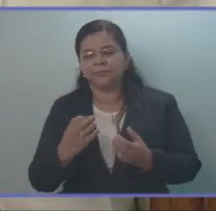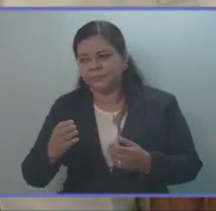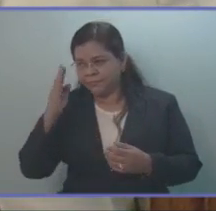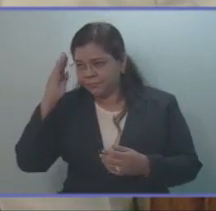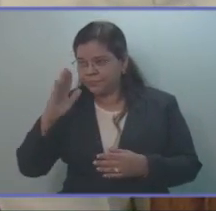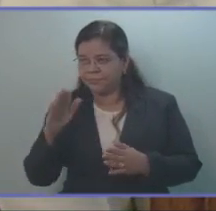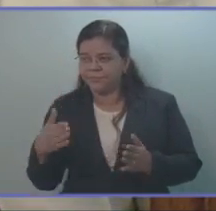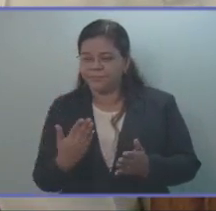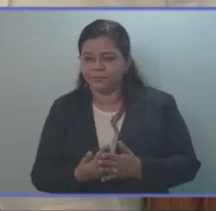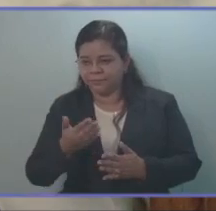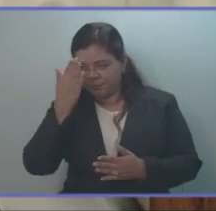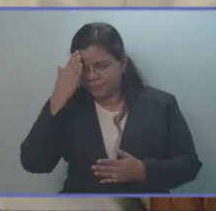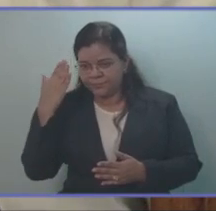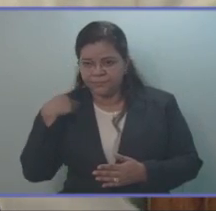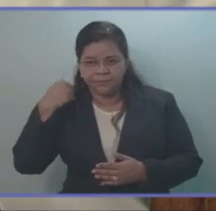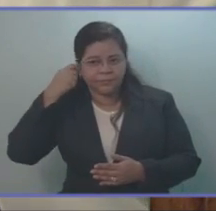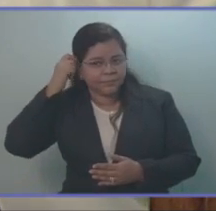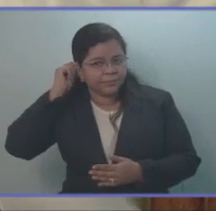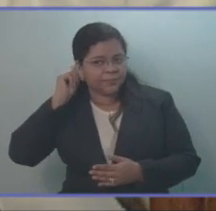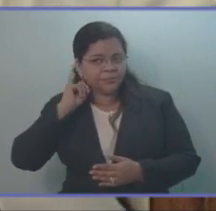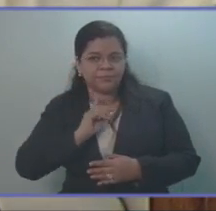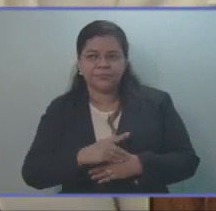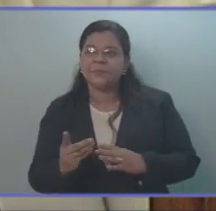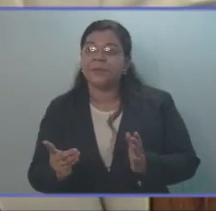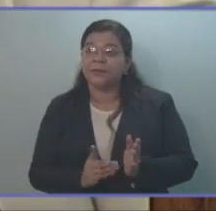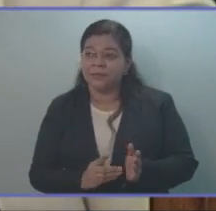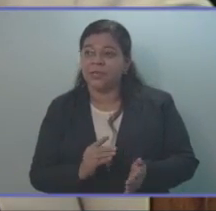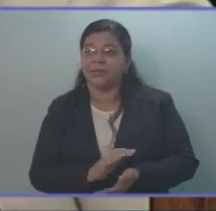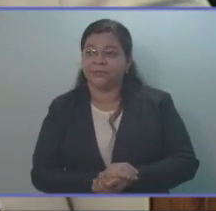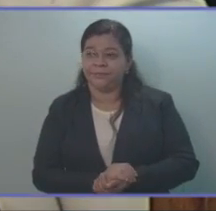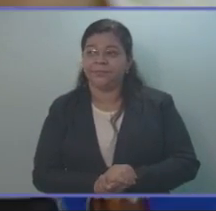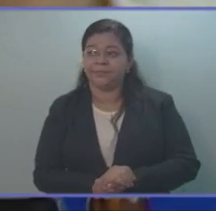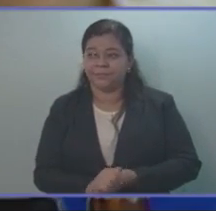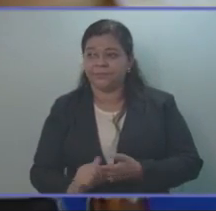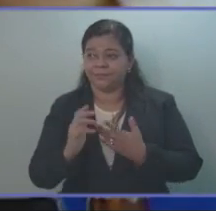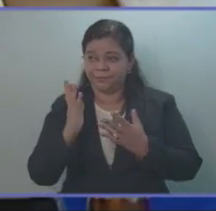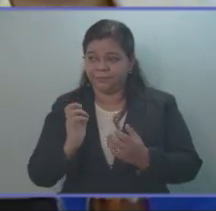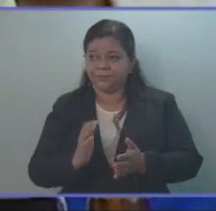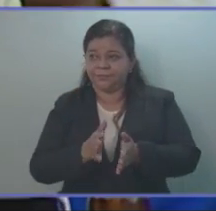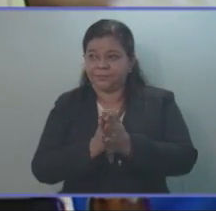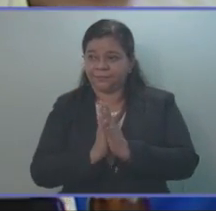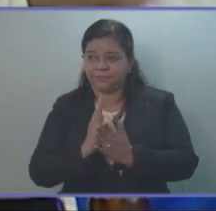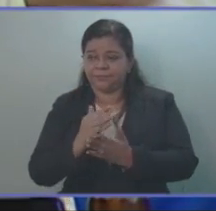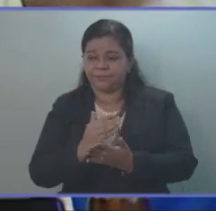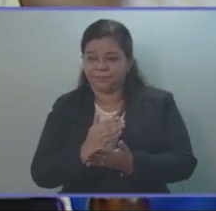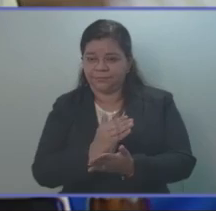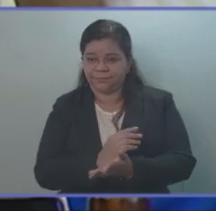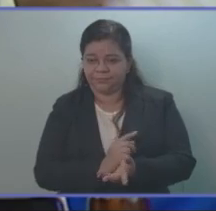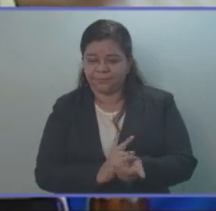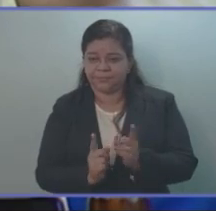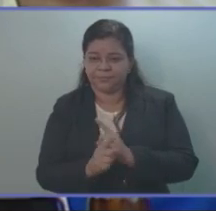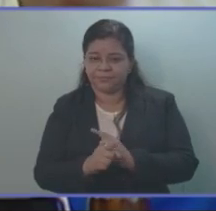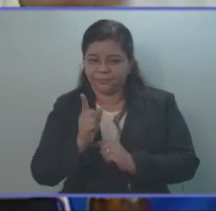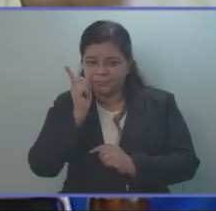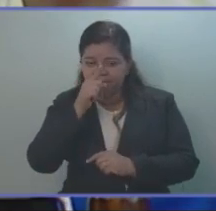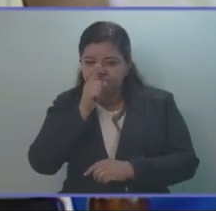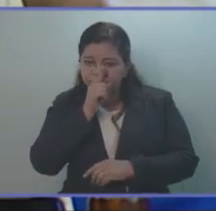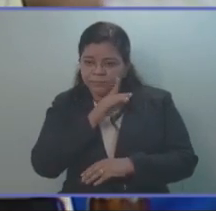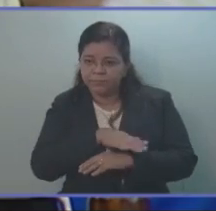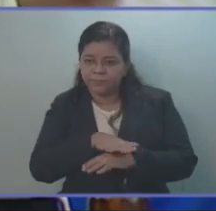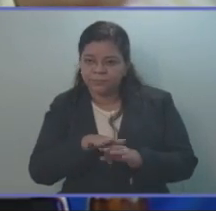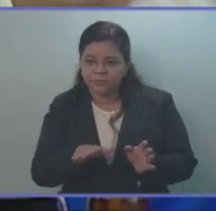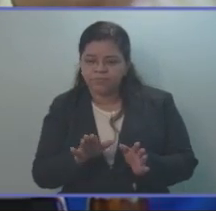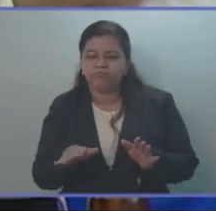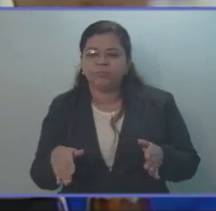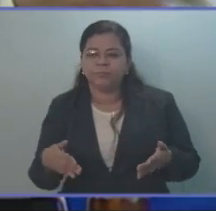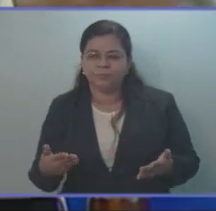las diputadas y diputados. Pedir modificación a la agenda para incorporar al minuto de silencio en memoria